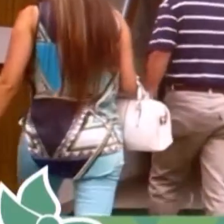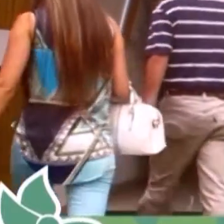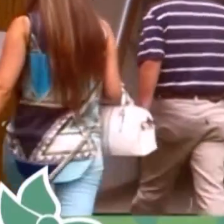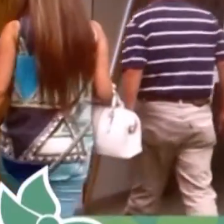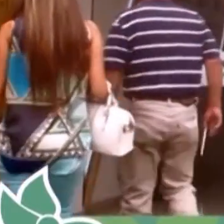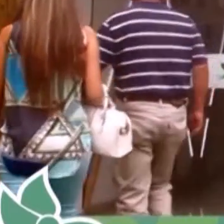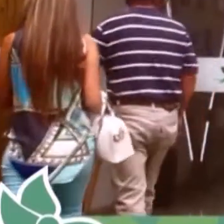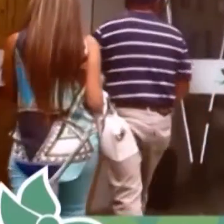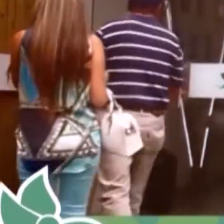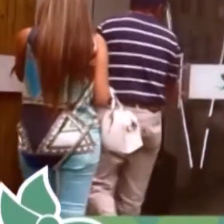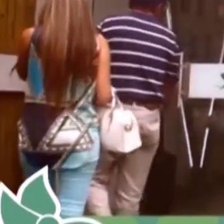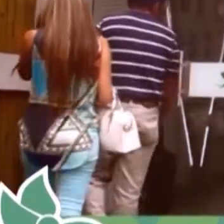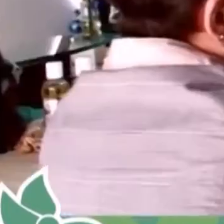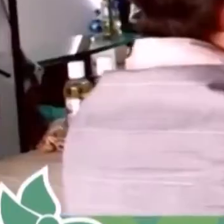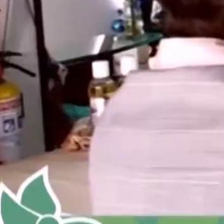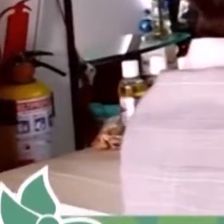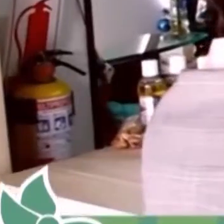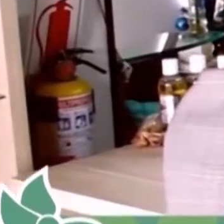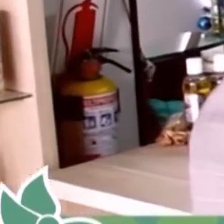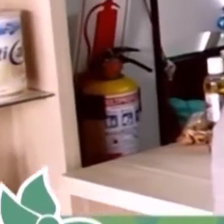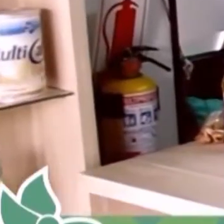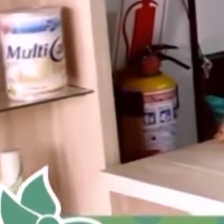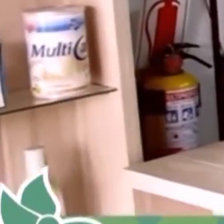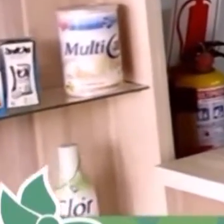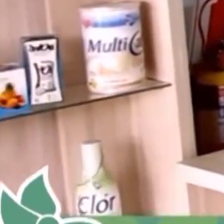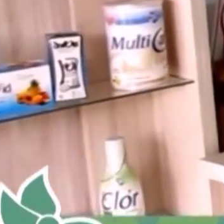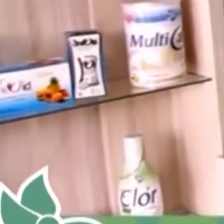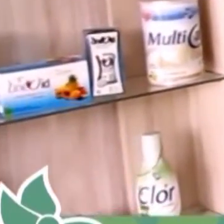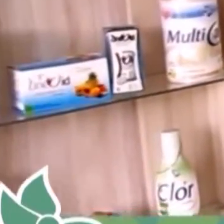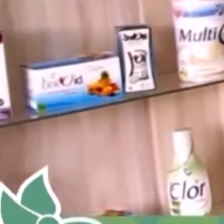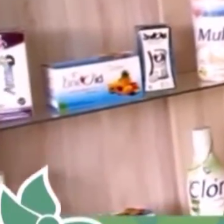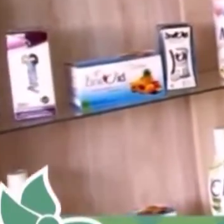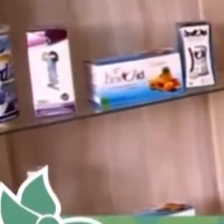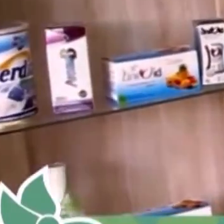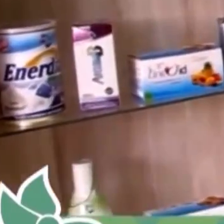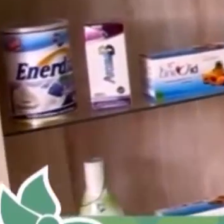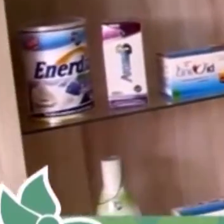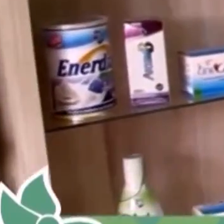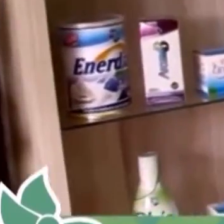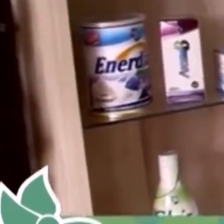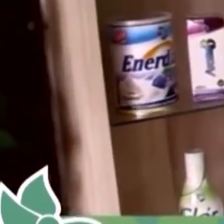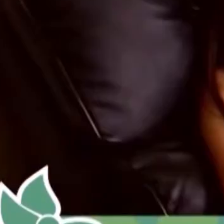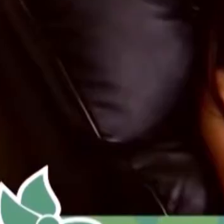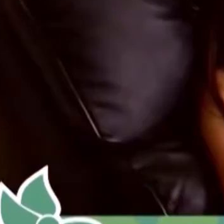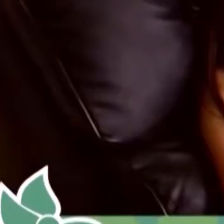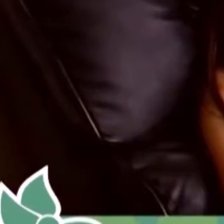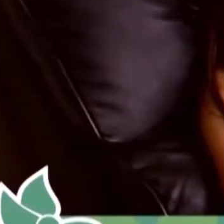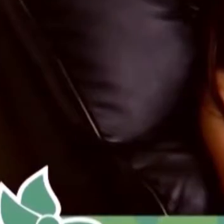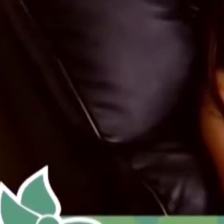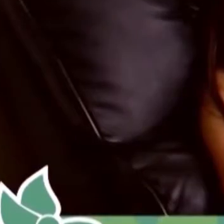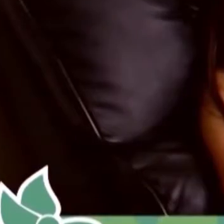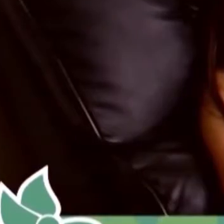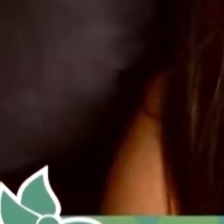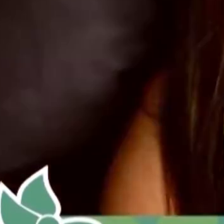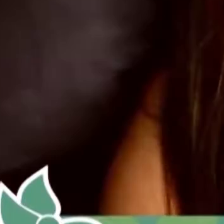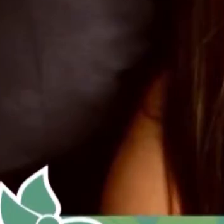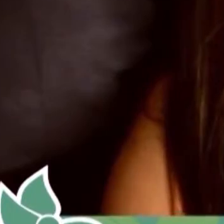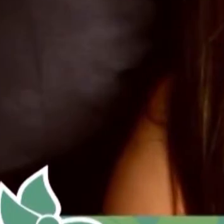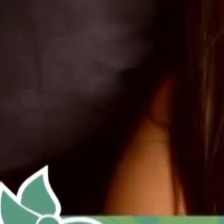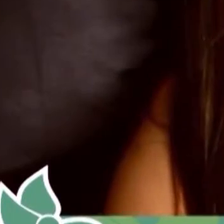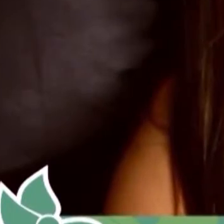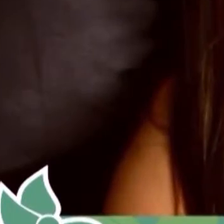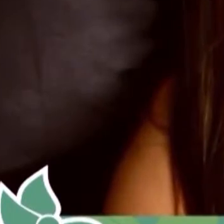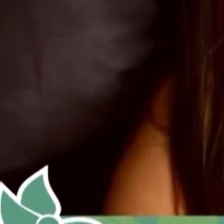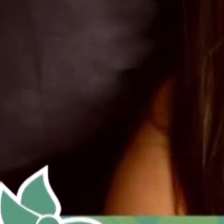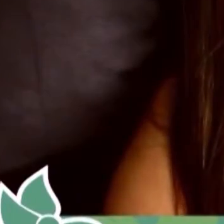de 20 años, Lucivida te ha acompañado en un camino de salud y bienestar, con productos 100% naturales de la mejor calidad. Puntos